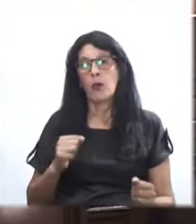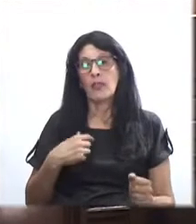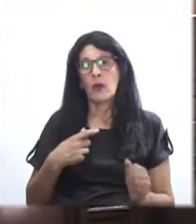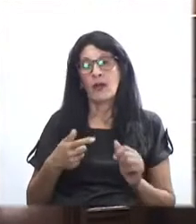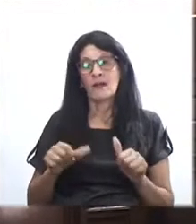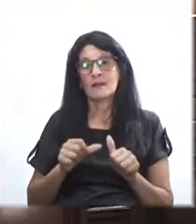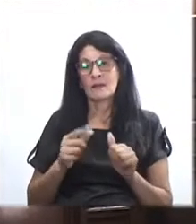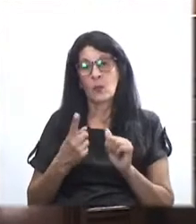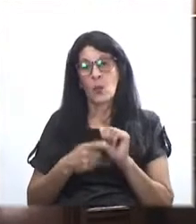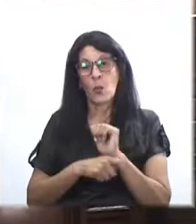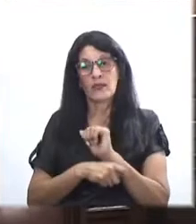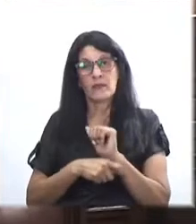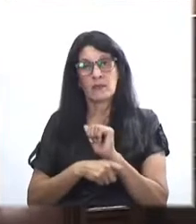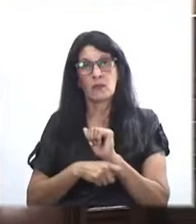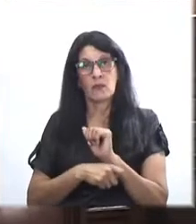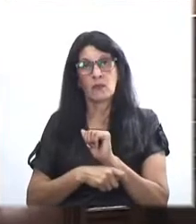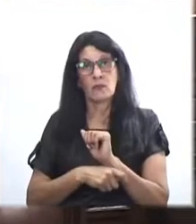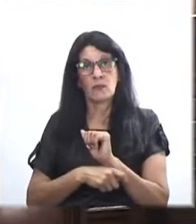juicio